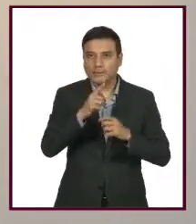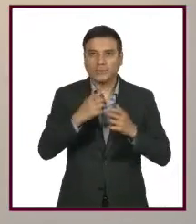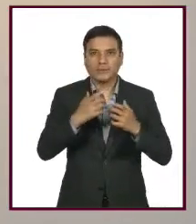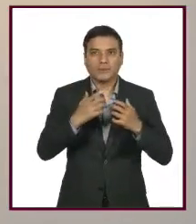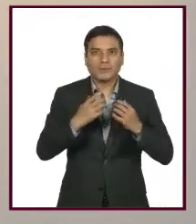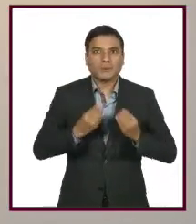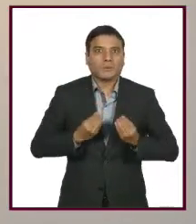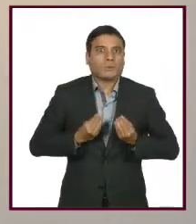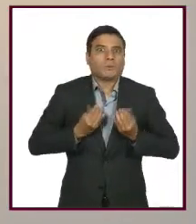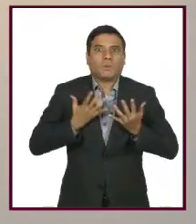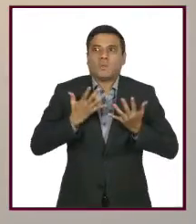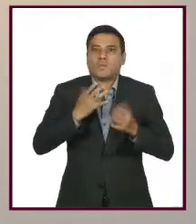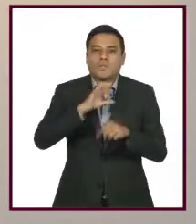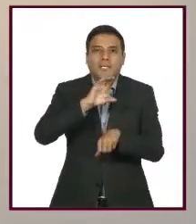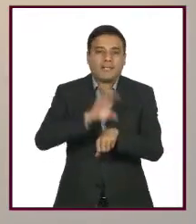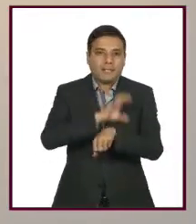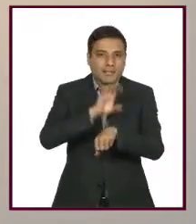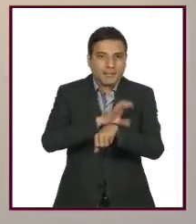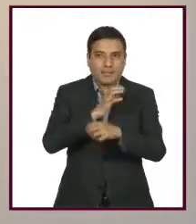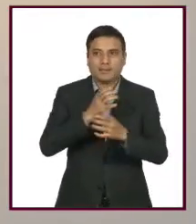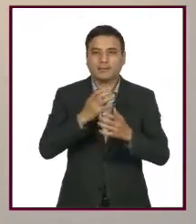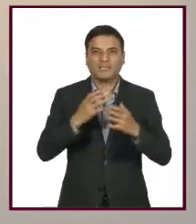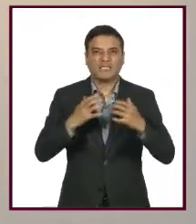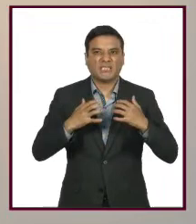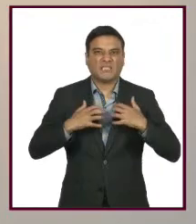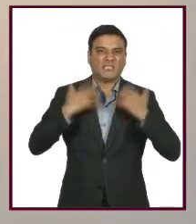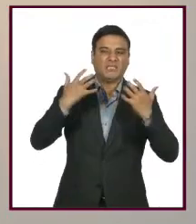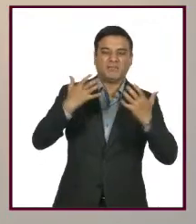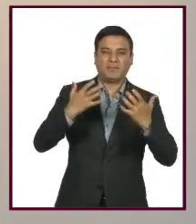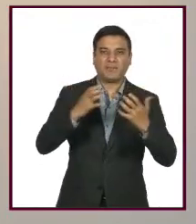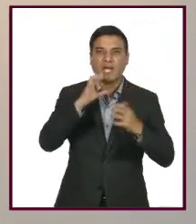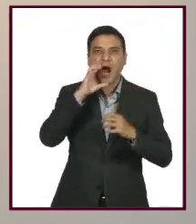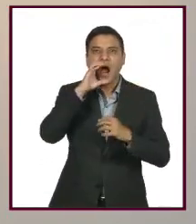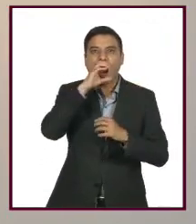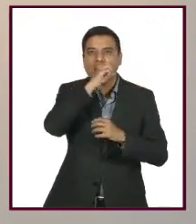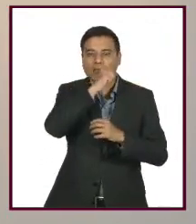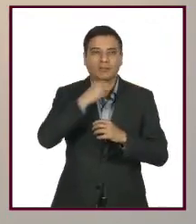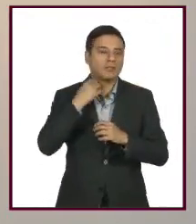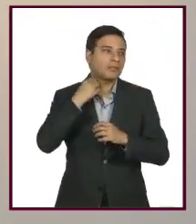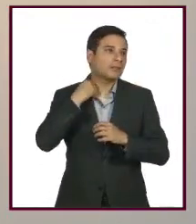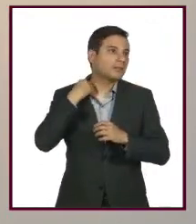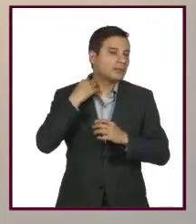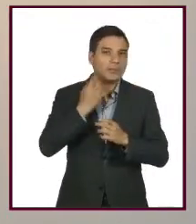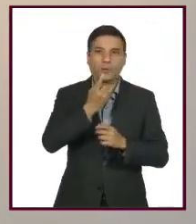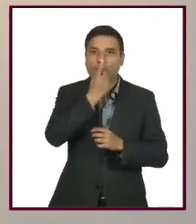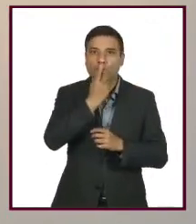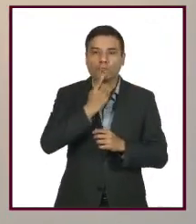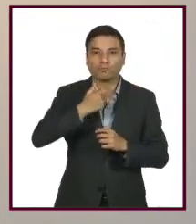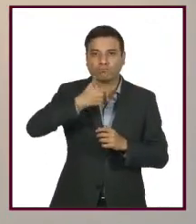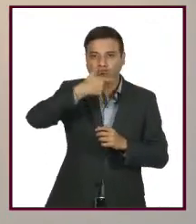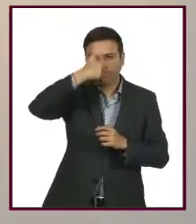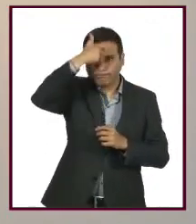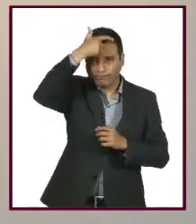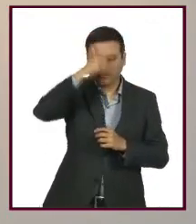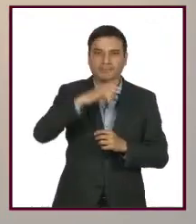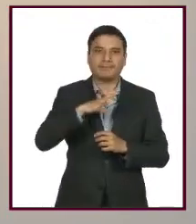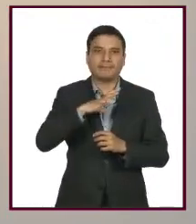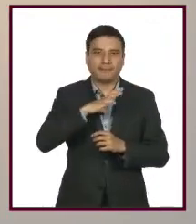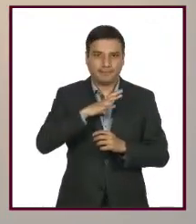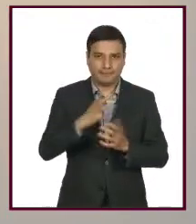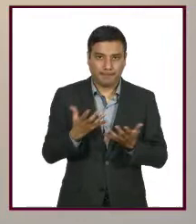irritables, pueden sentirse ansiosos, tener mucho calor, estar rojos, ¿no? Como